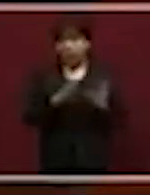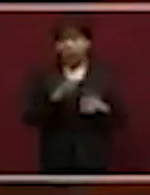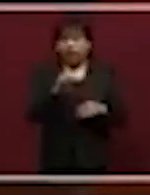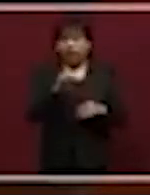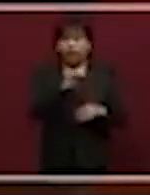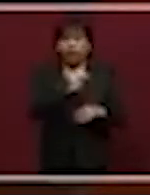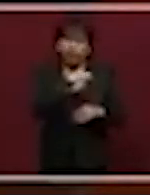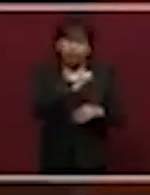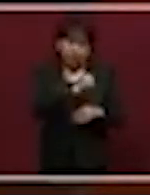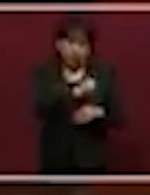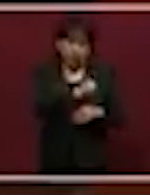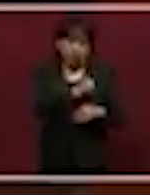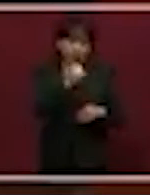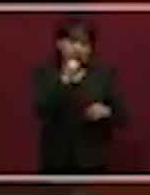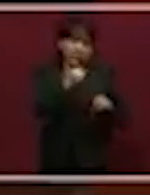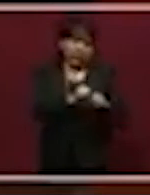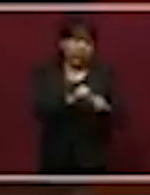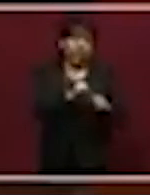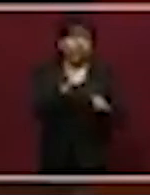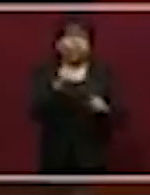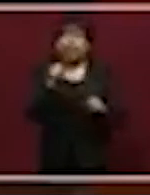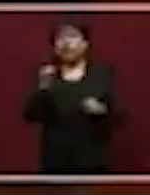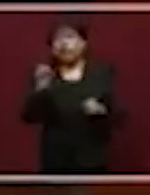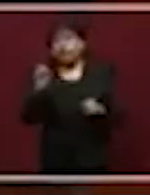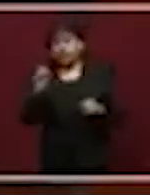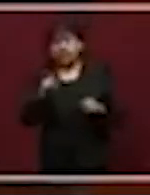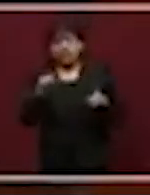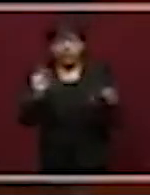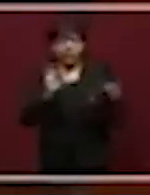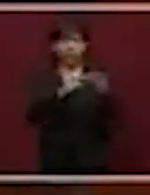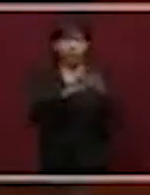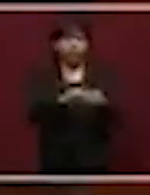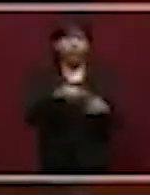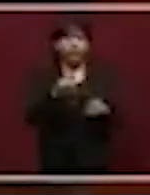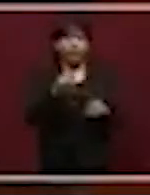Secretaría de Salud y la Secretaría de Educación, pero representan el